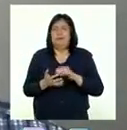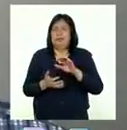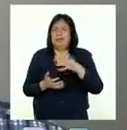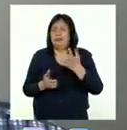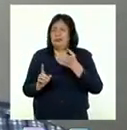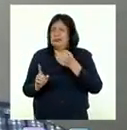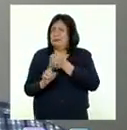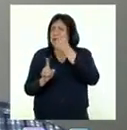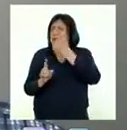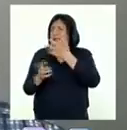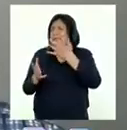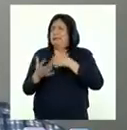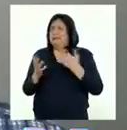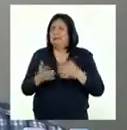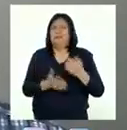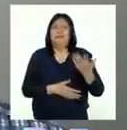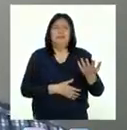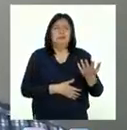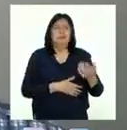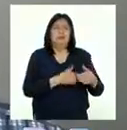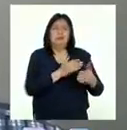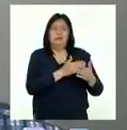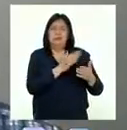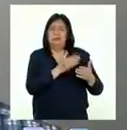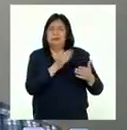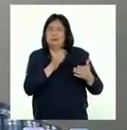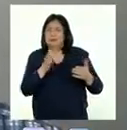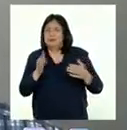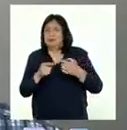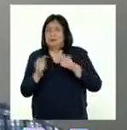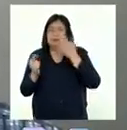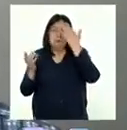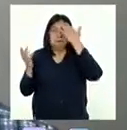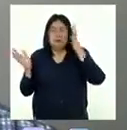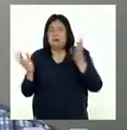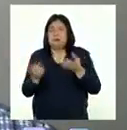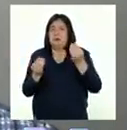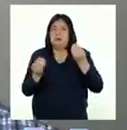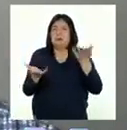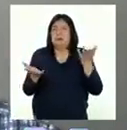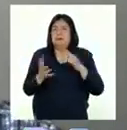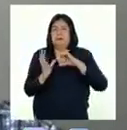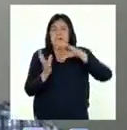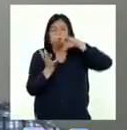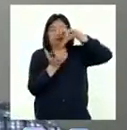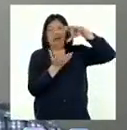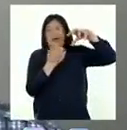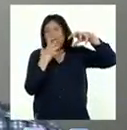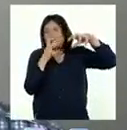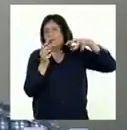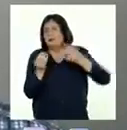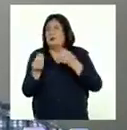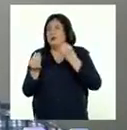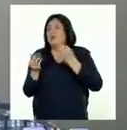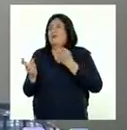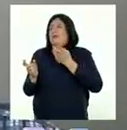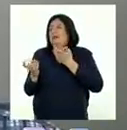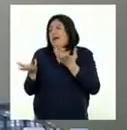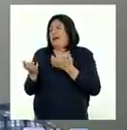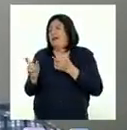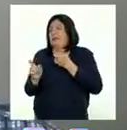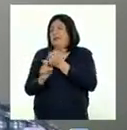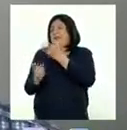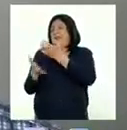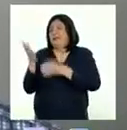existe un impacto en cuanto a la frecuencia, pero sigue siendo incierto aún cómo es que va a impactar el calentamiento global en